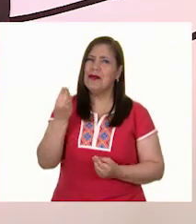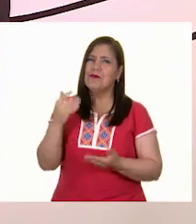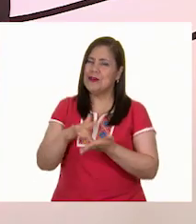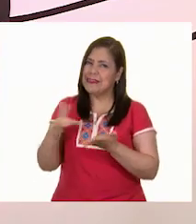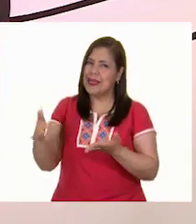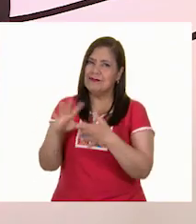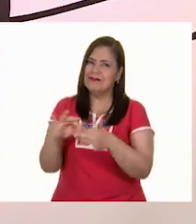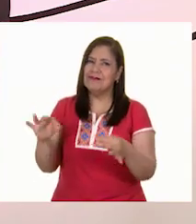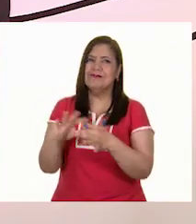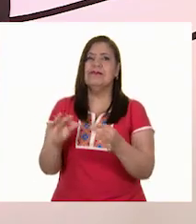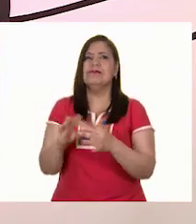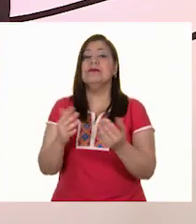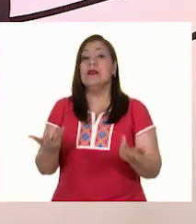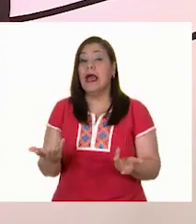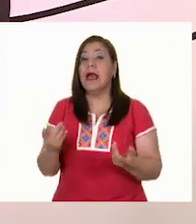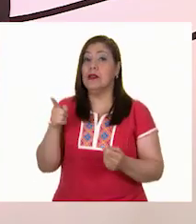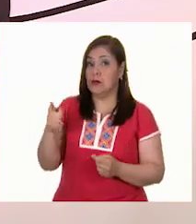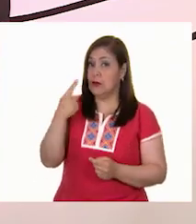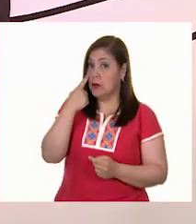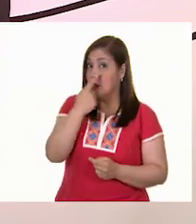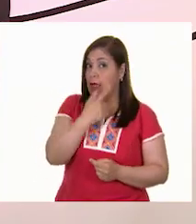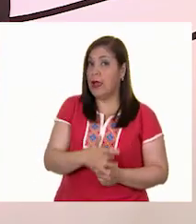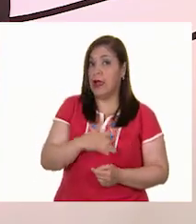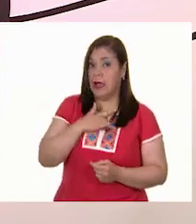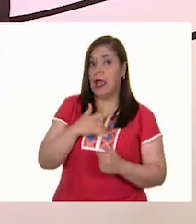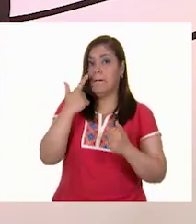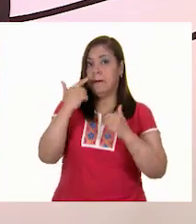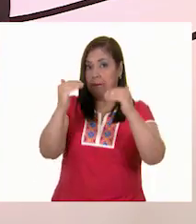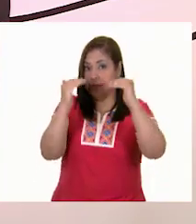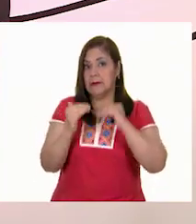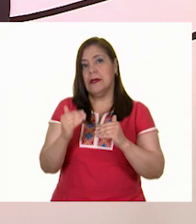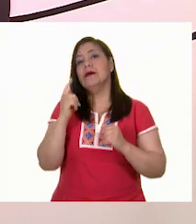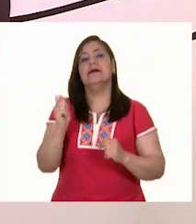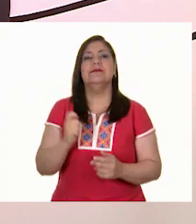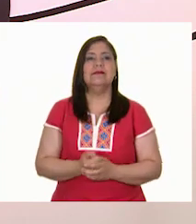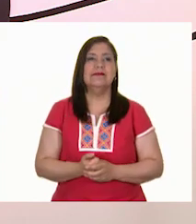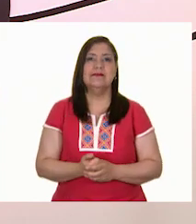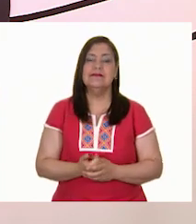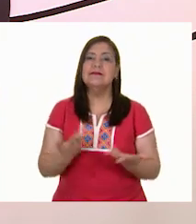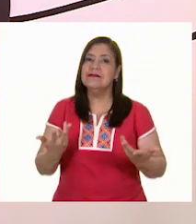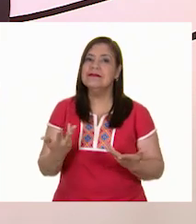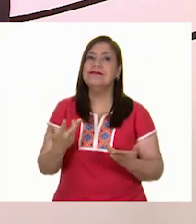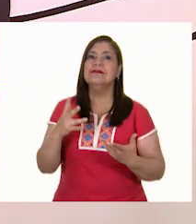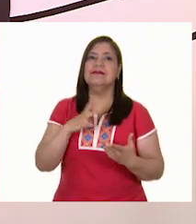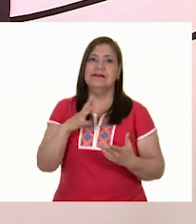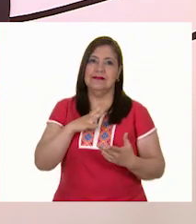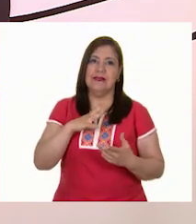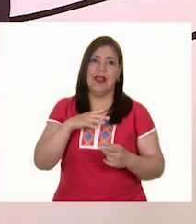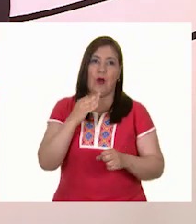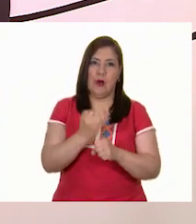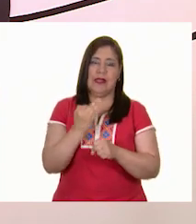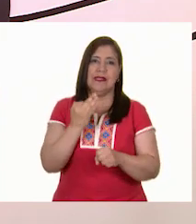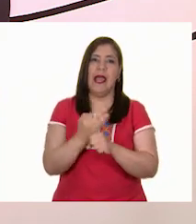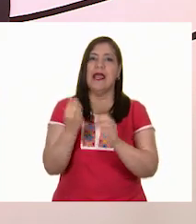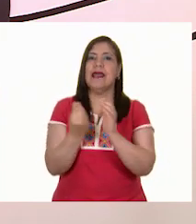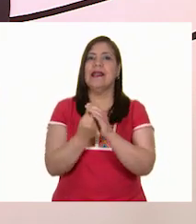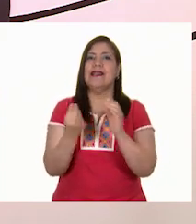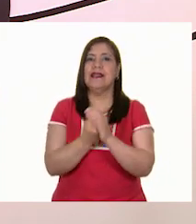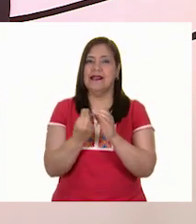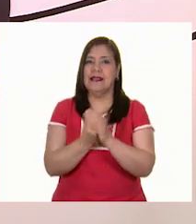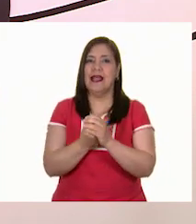gracias. Oye, pues te parece que vamos a lo siguiente, ¿verdad? Nos vamos a ir ahora a la clase